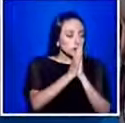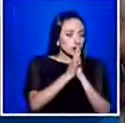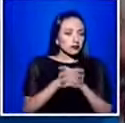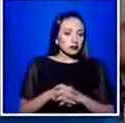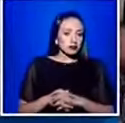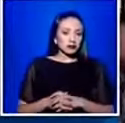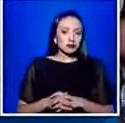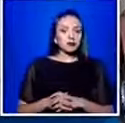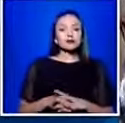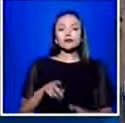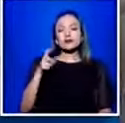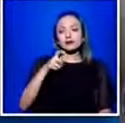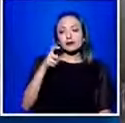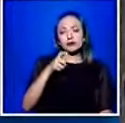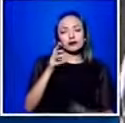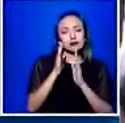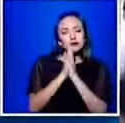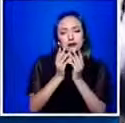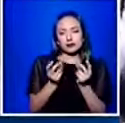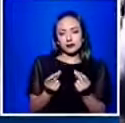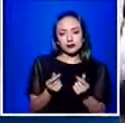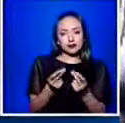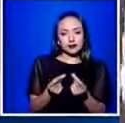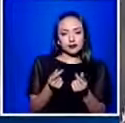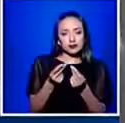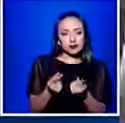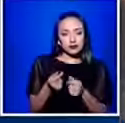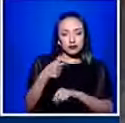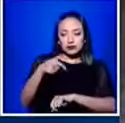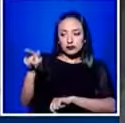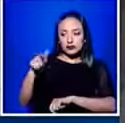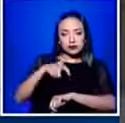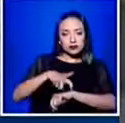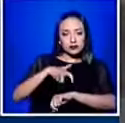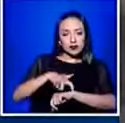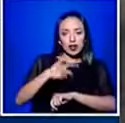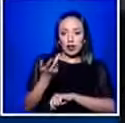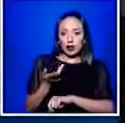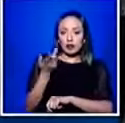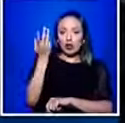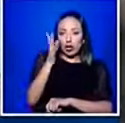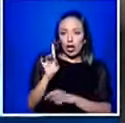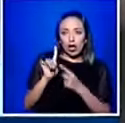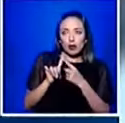Un poquito más de que agiliten el trabajito, como está viniendo ya las lluvias,